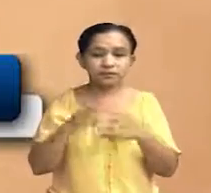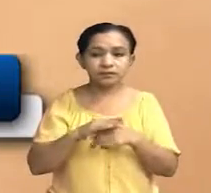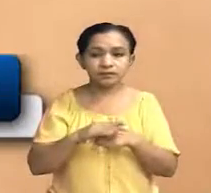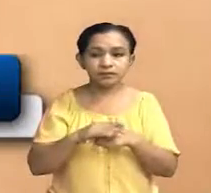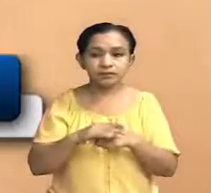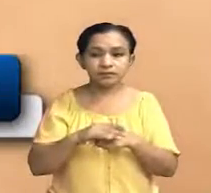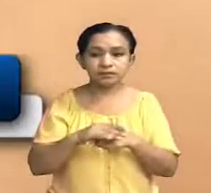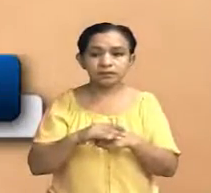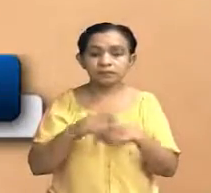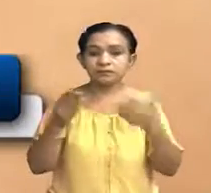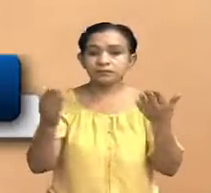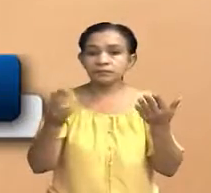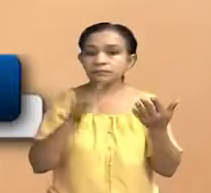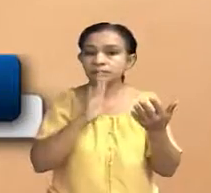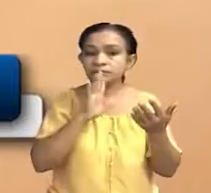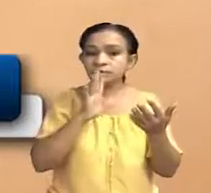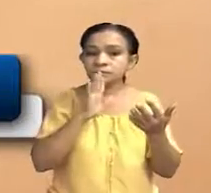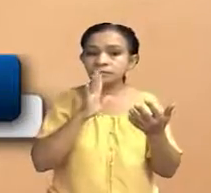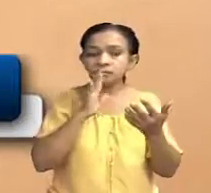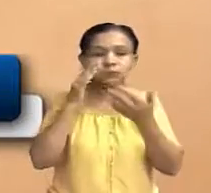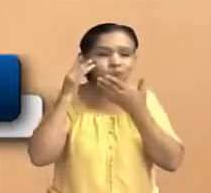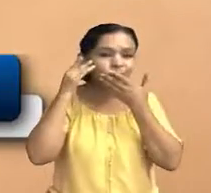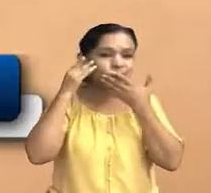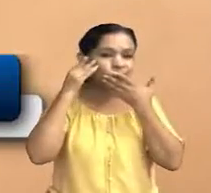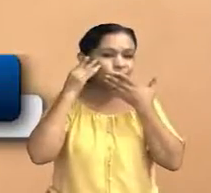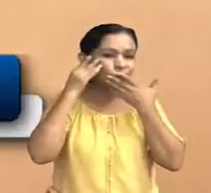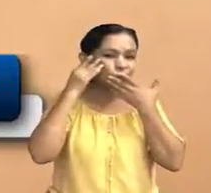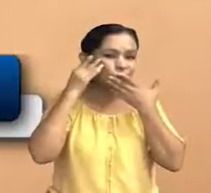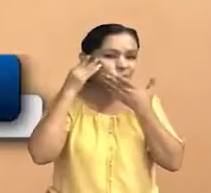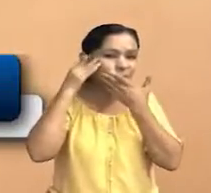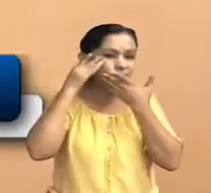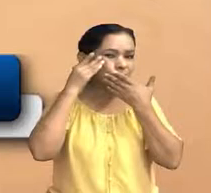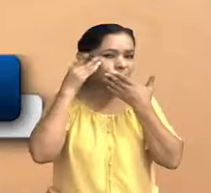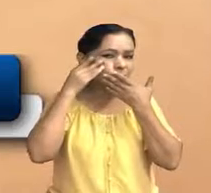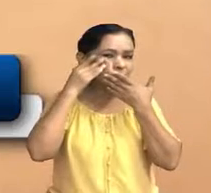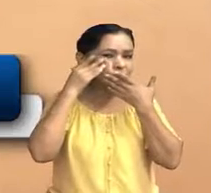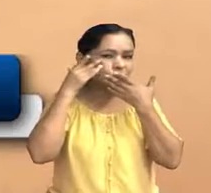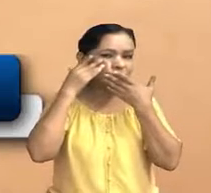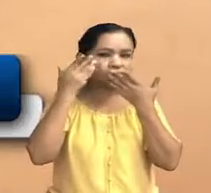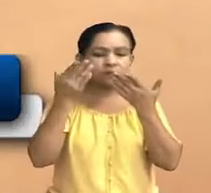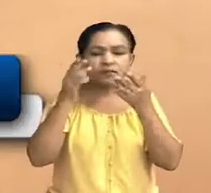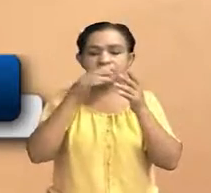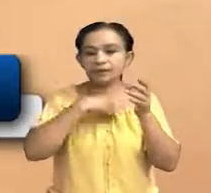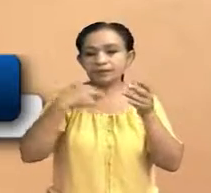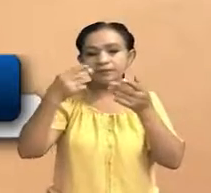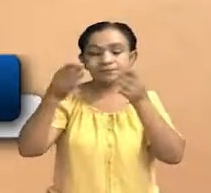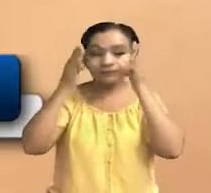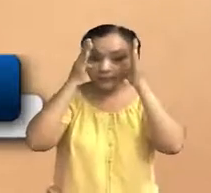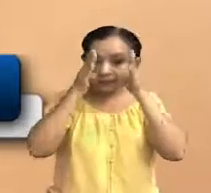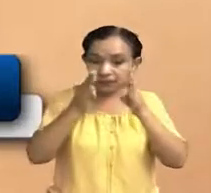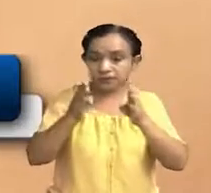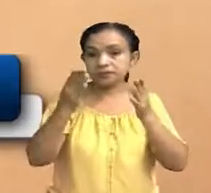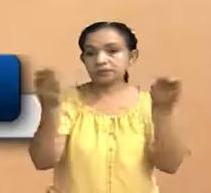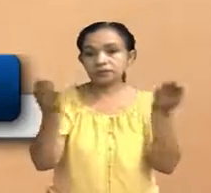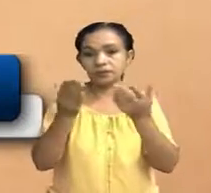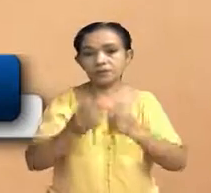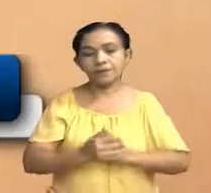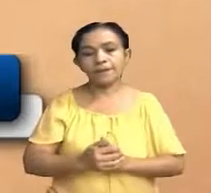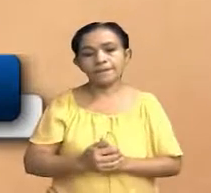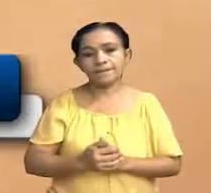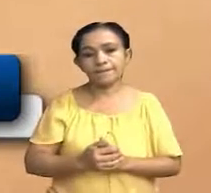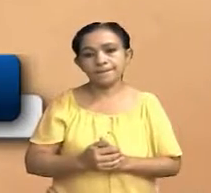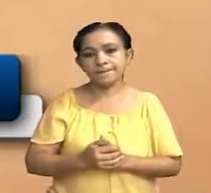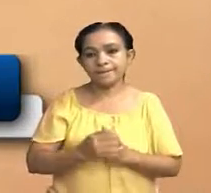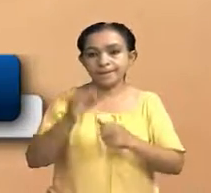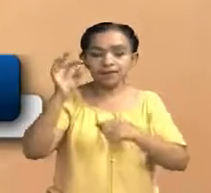En cuanto a lo que es la moxibustión, hay moxibustión tanto directa como indirecta. Mm. En lo que